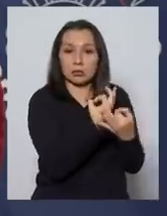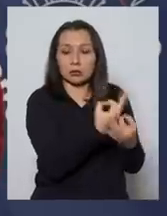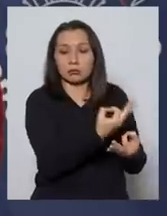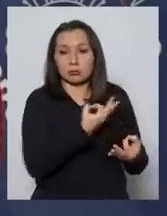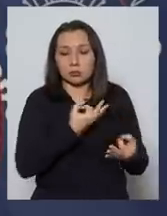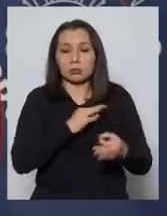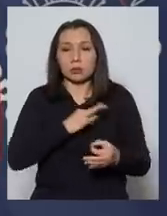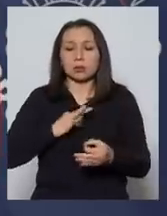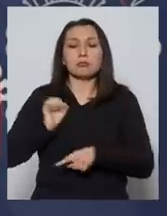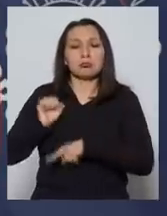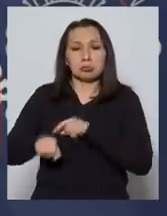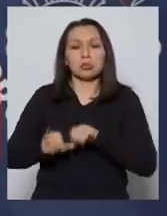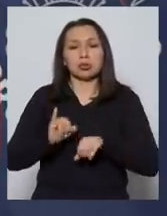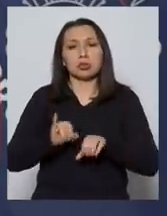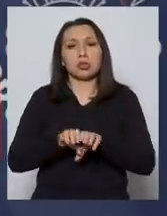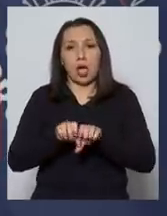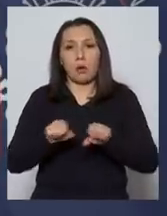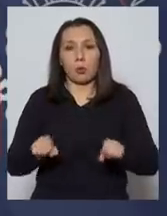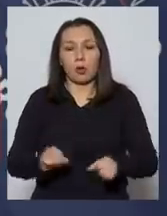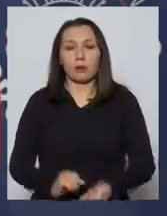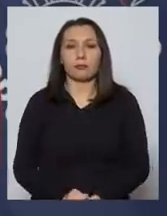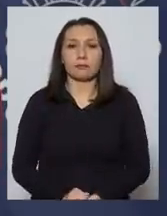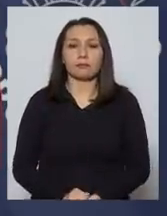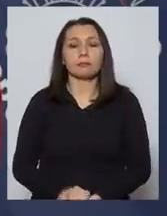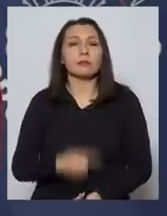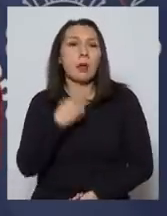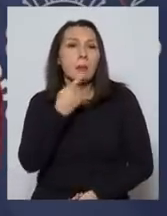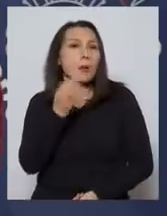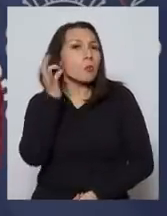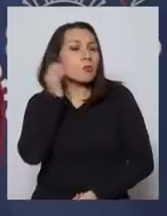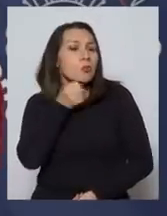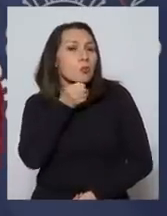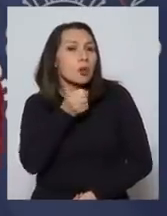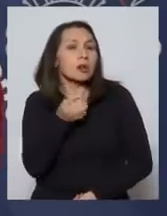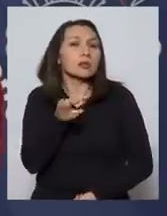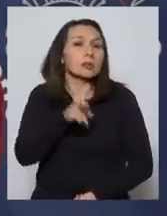con la cual coincidimos plenamente. Pero puntualmente por el caso de la trazabilidad en cuanto a la atención.